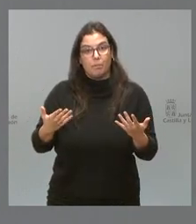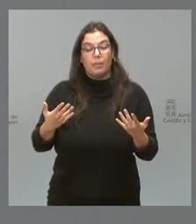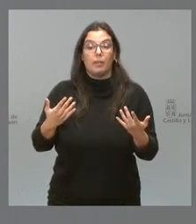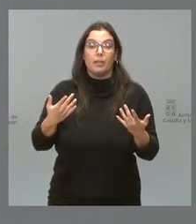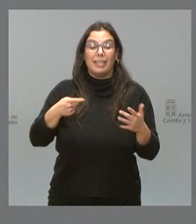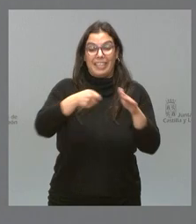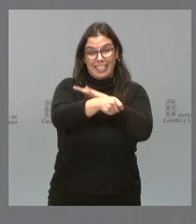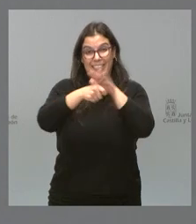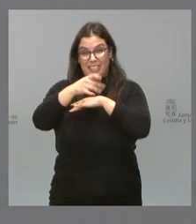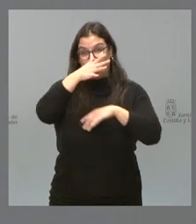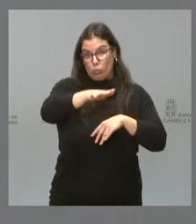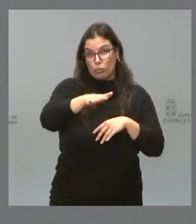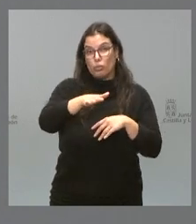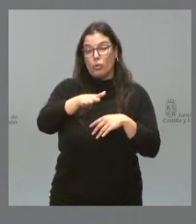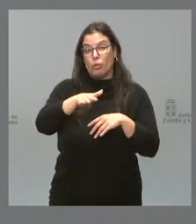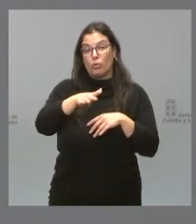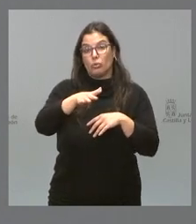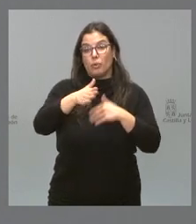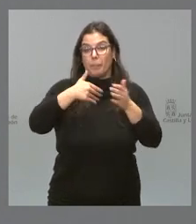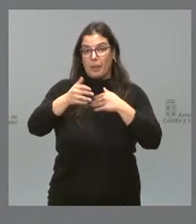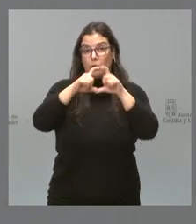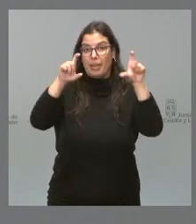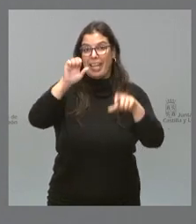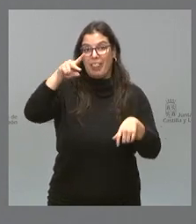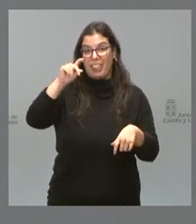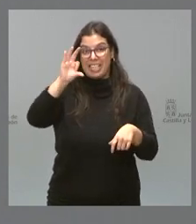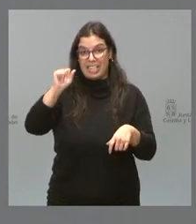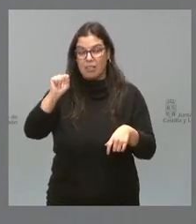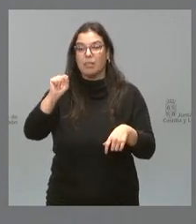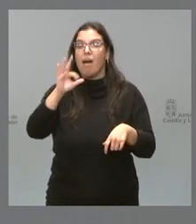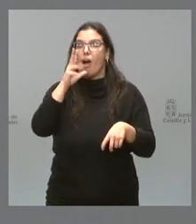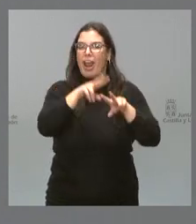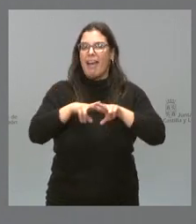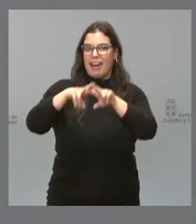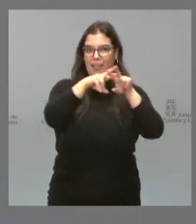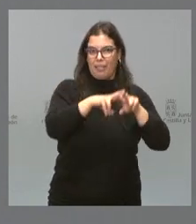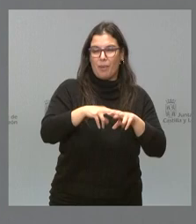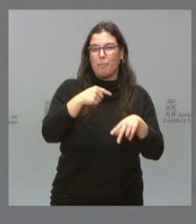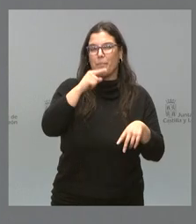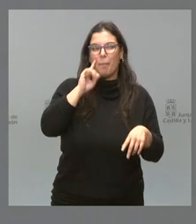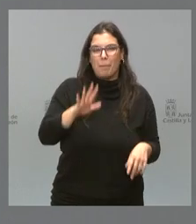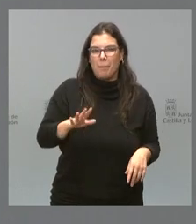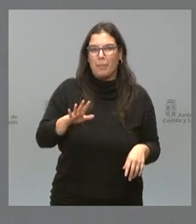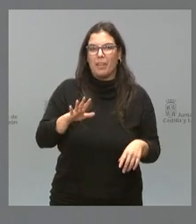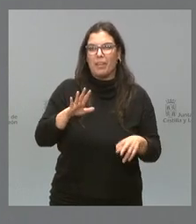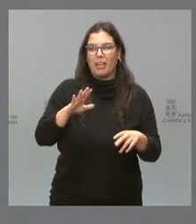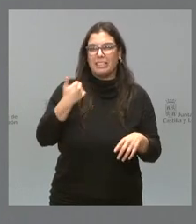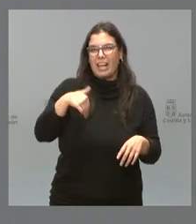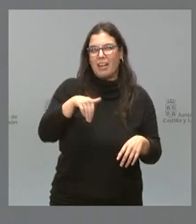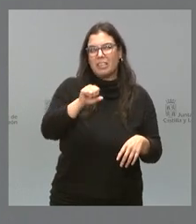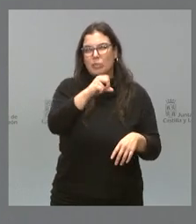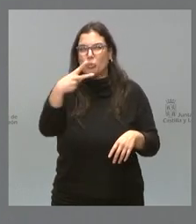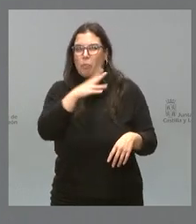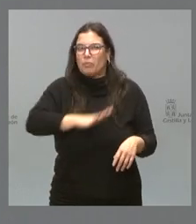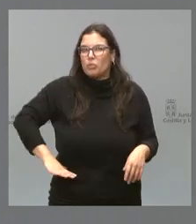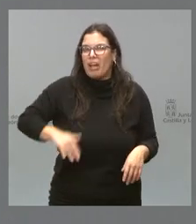presentados por endesa Son analizados creo que ha habido algún tipo de resolución parcial o